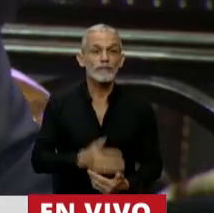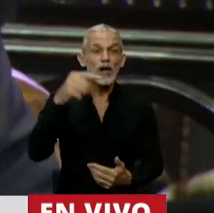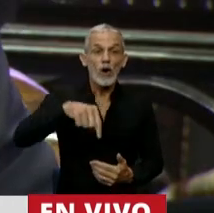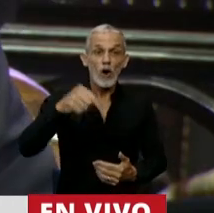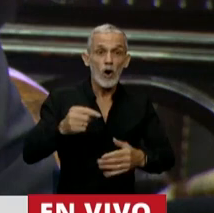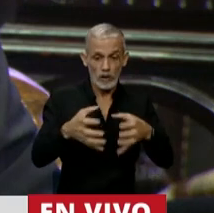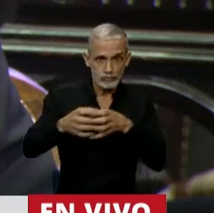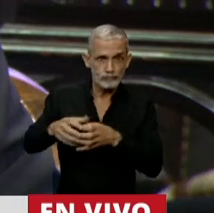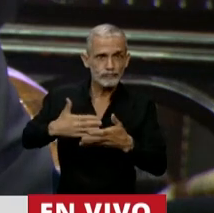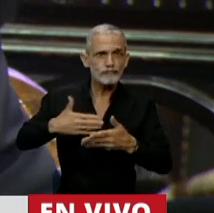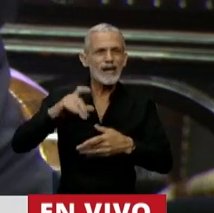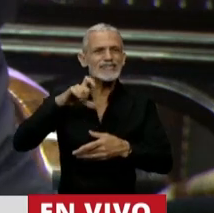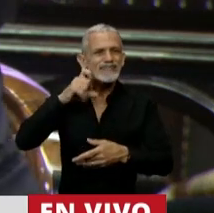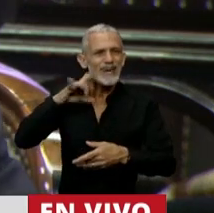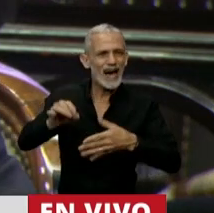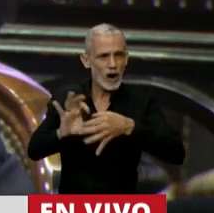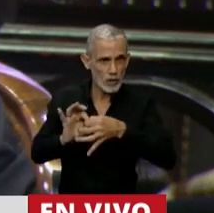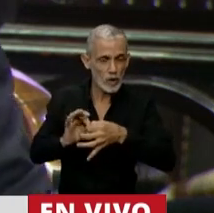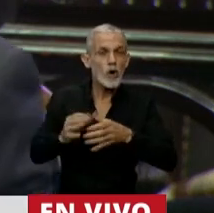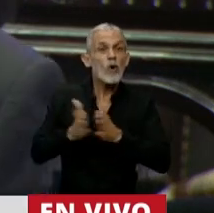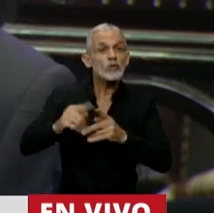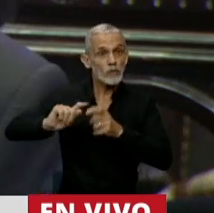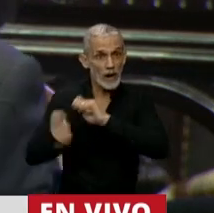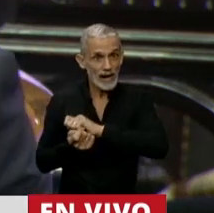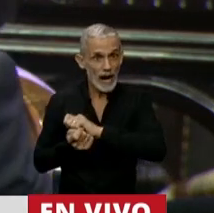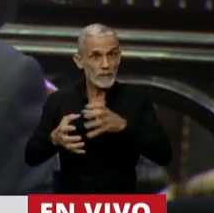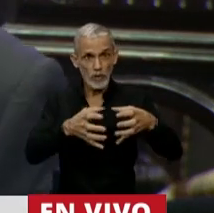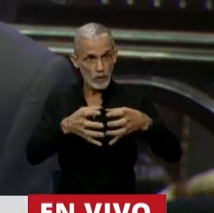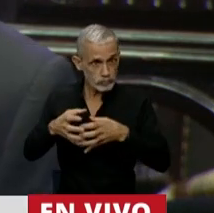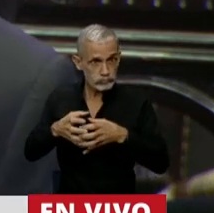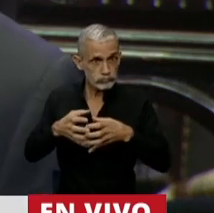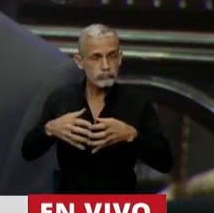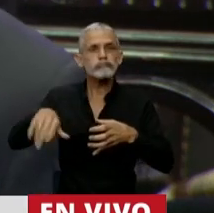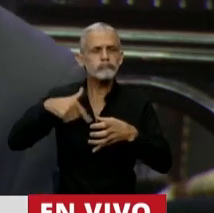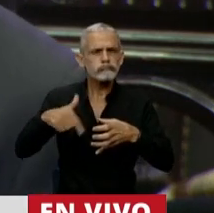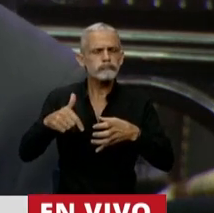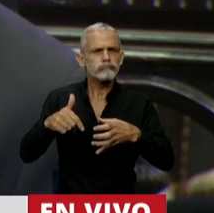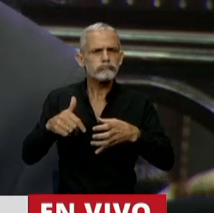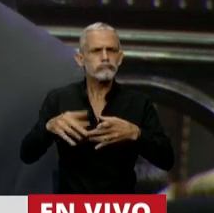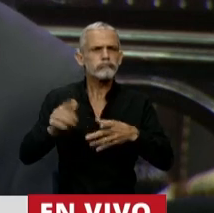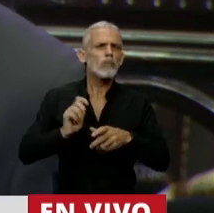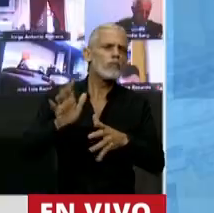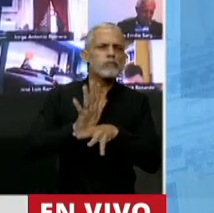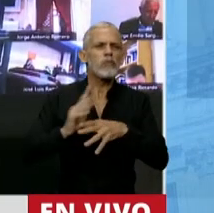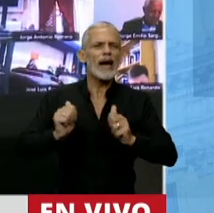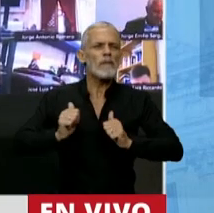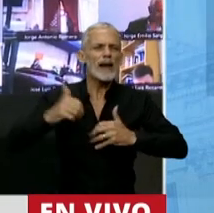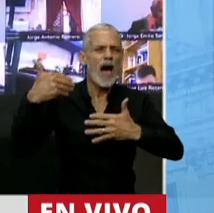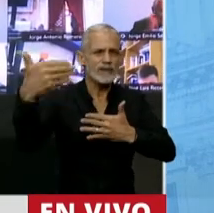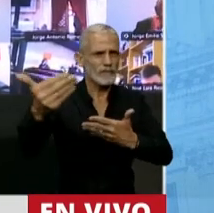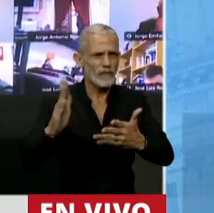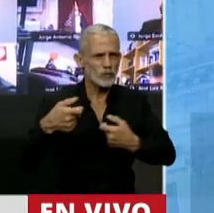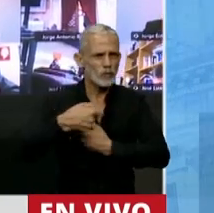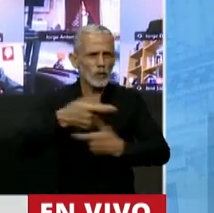Hoy la coalición cívica y Todos Juntos por el Cambio cumple en emitir esta señal de esperanza a toda la sociedad